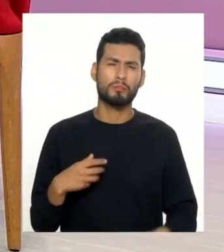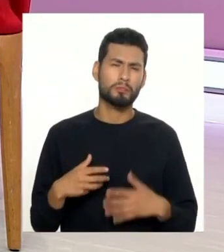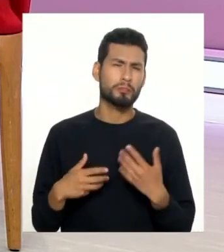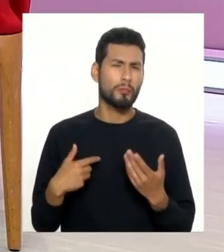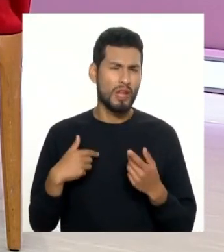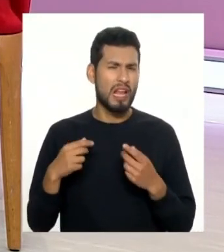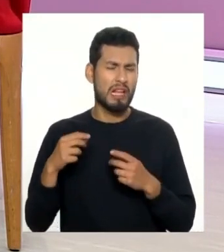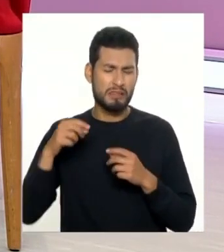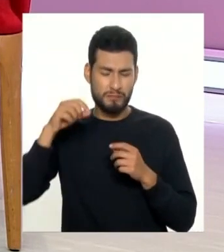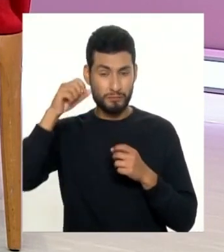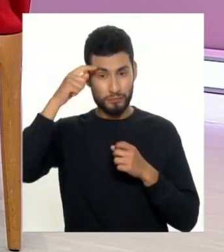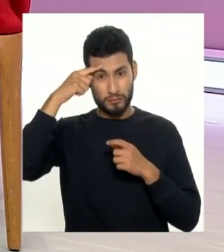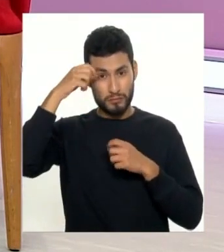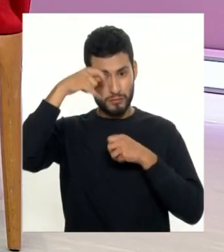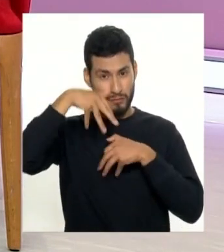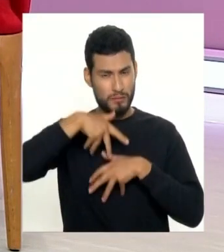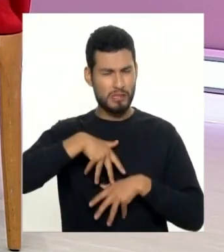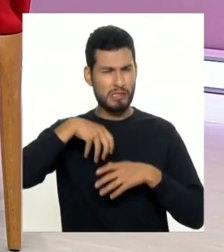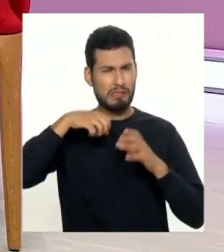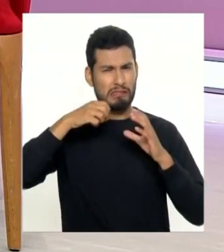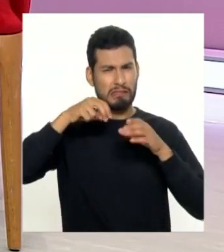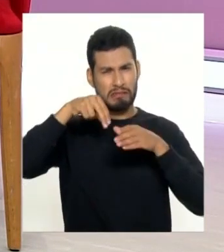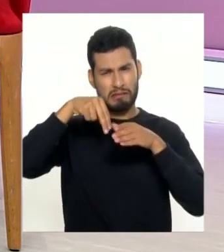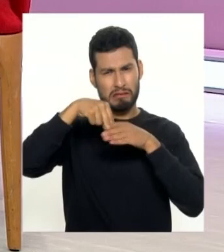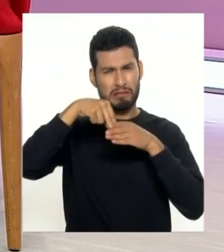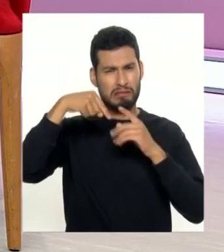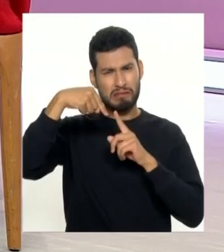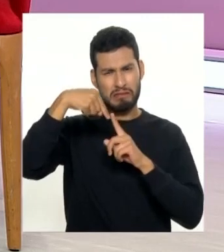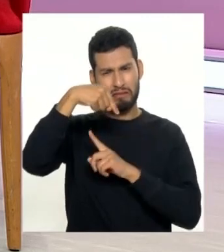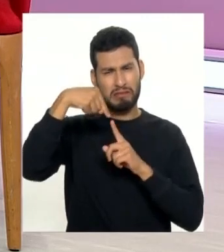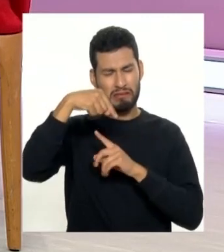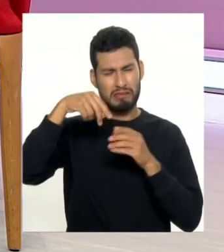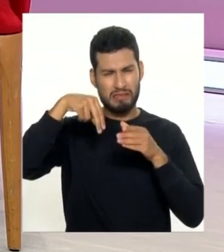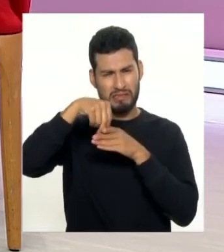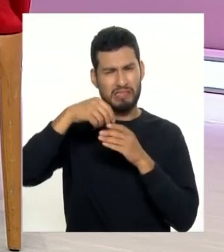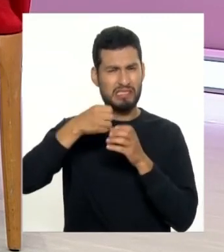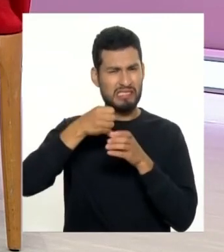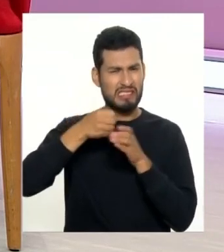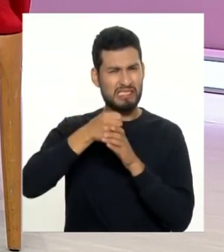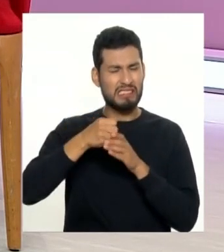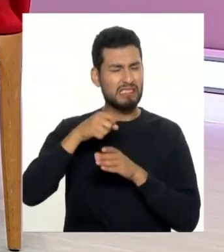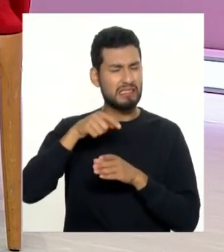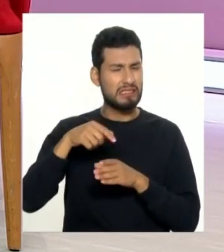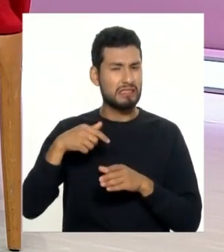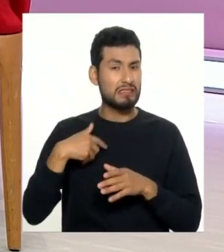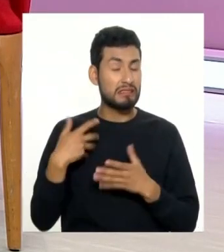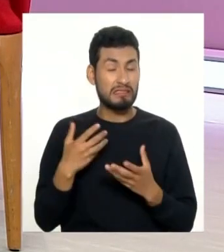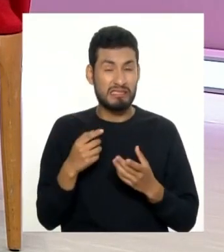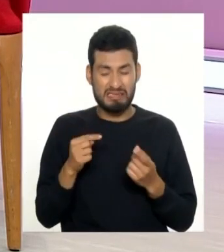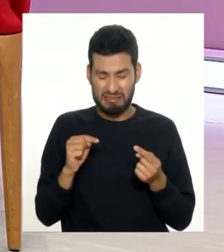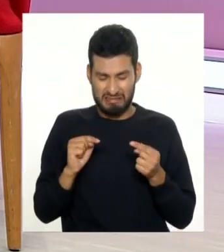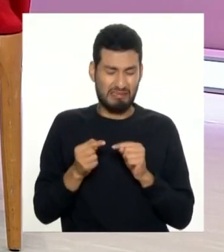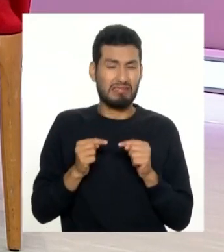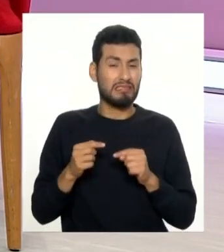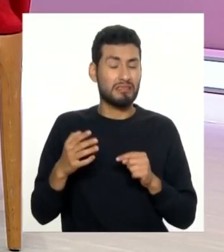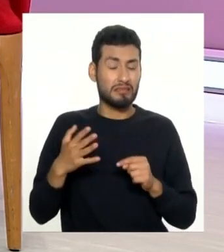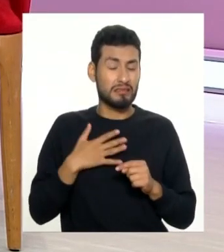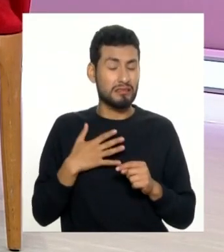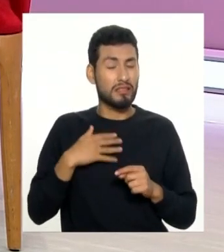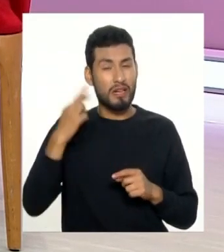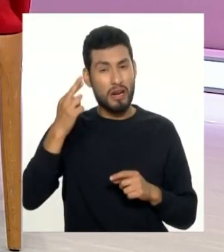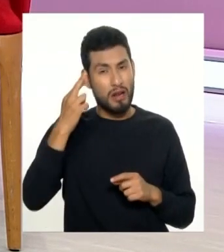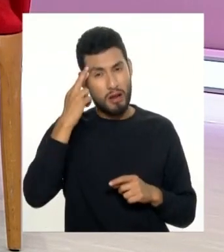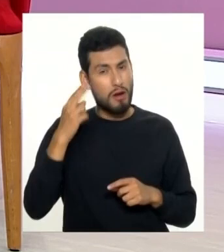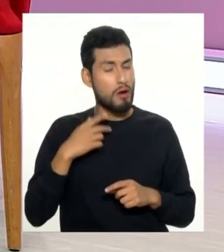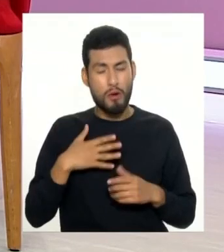Los nervios está machucándole, dos columnas, 2 discos está aplastándole. Ese es el motivo que